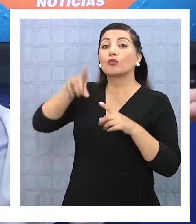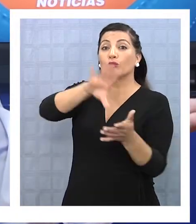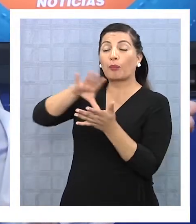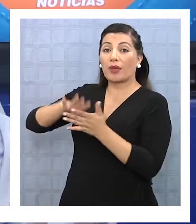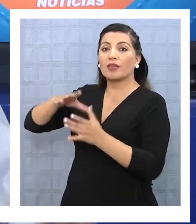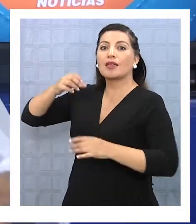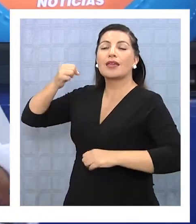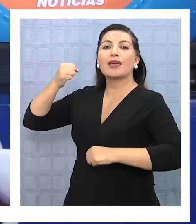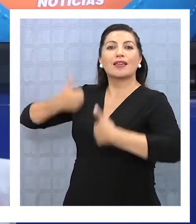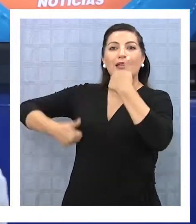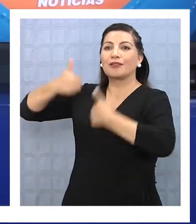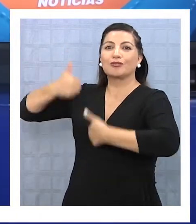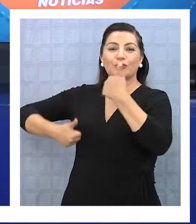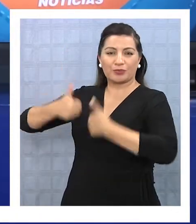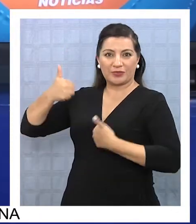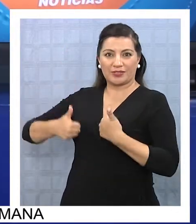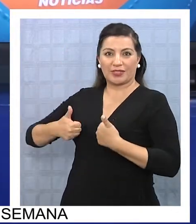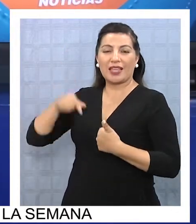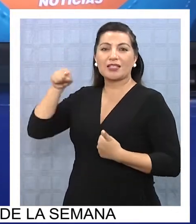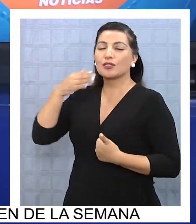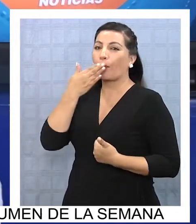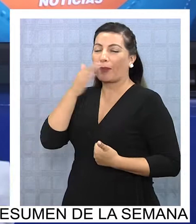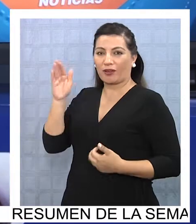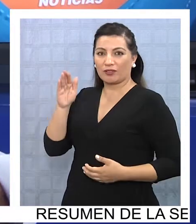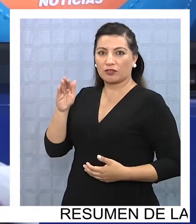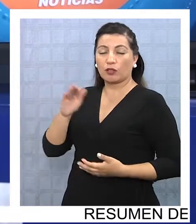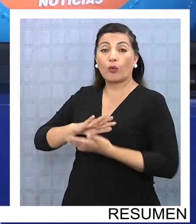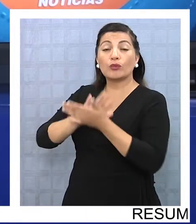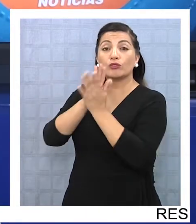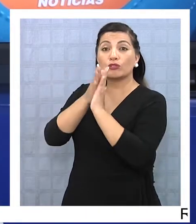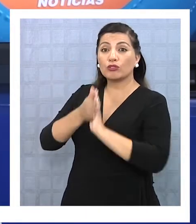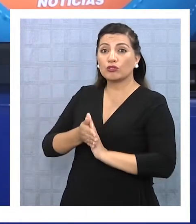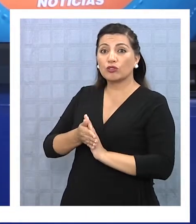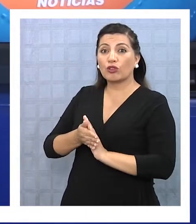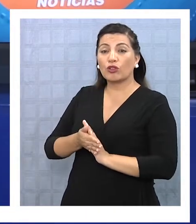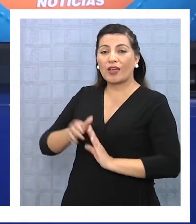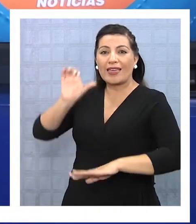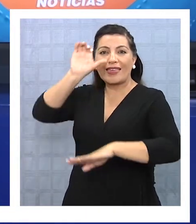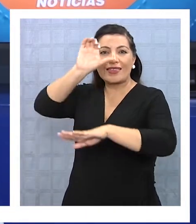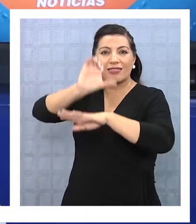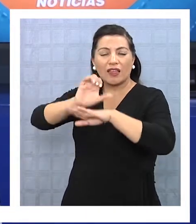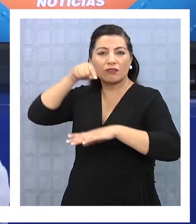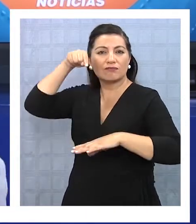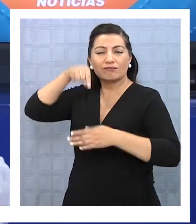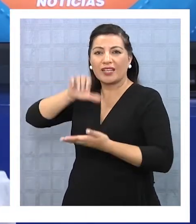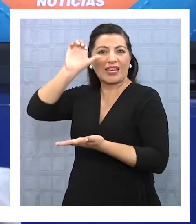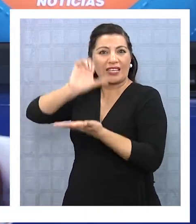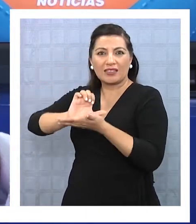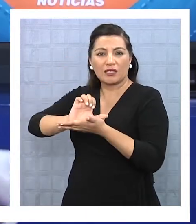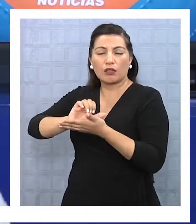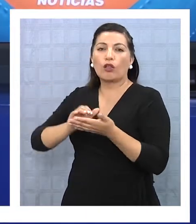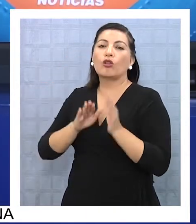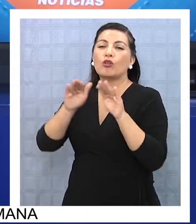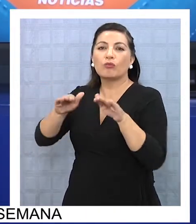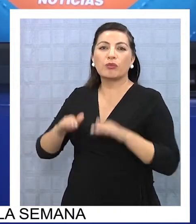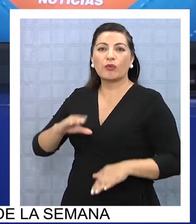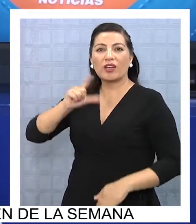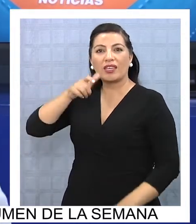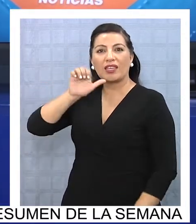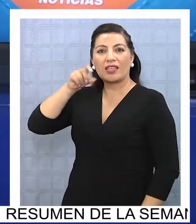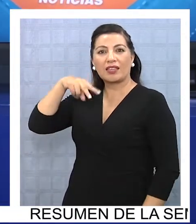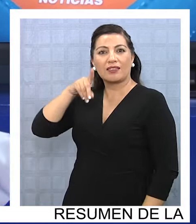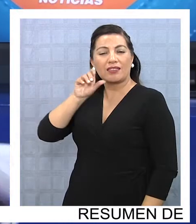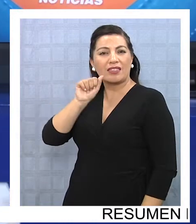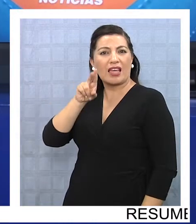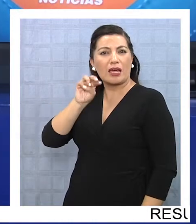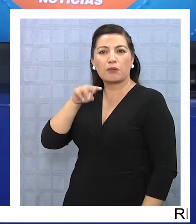del extranjero. Ese es el modelo que produce beneficio. Cuando todo se centraliza en el Estado, ocurre lo que pasa con Gendarmería, donde ha